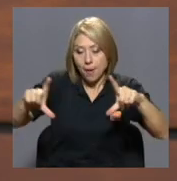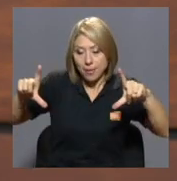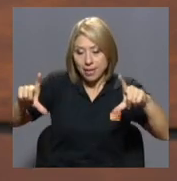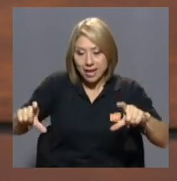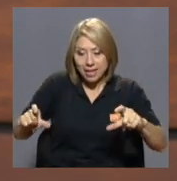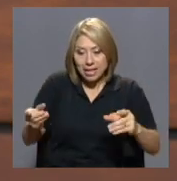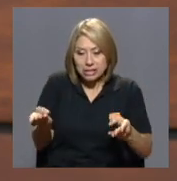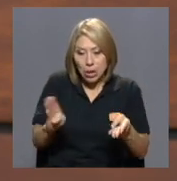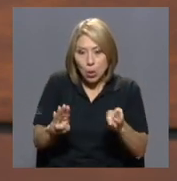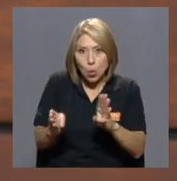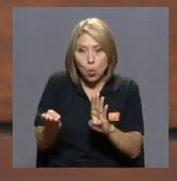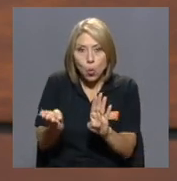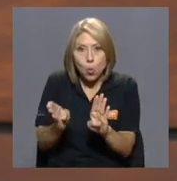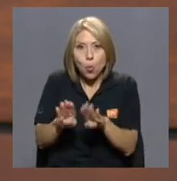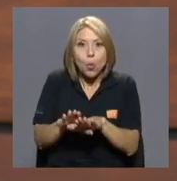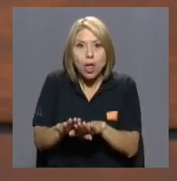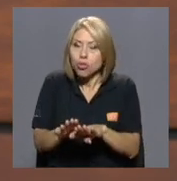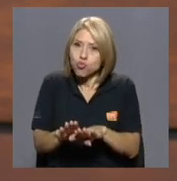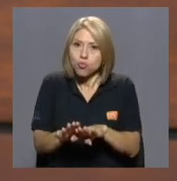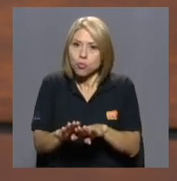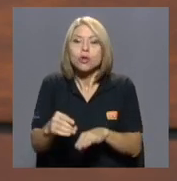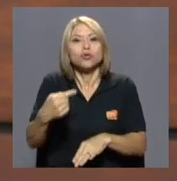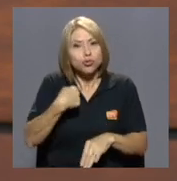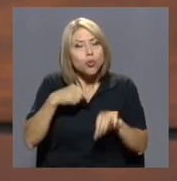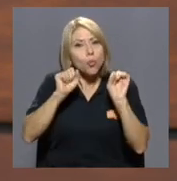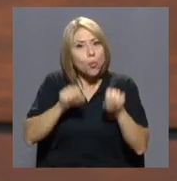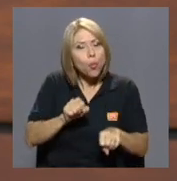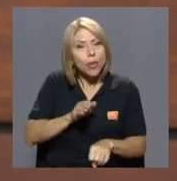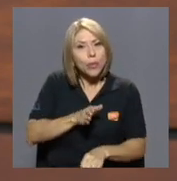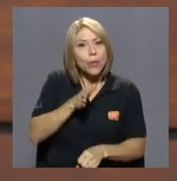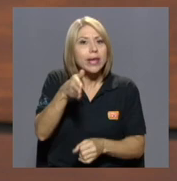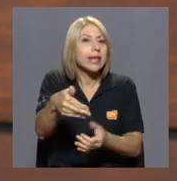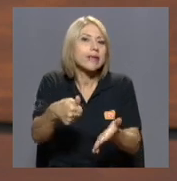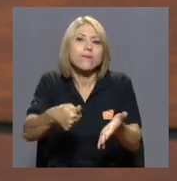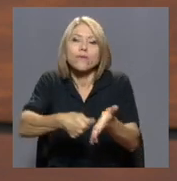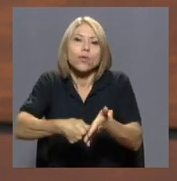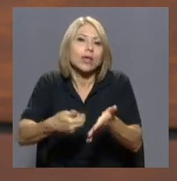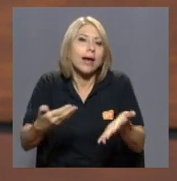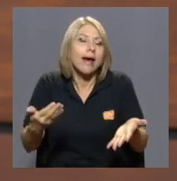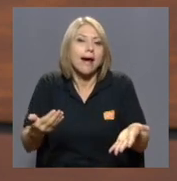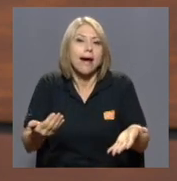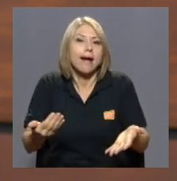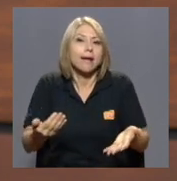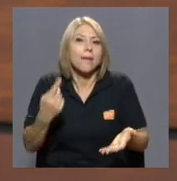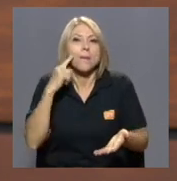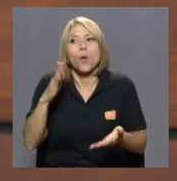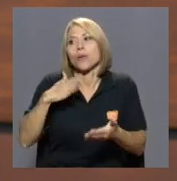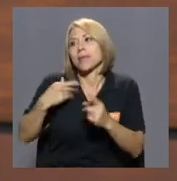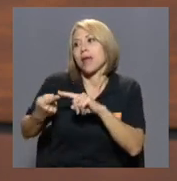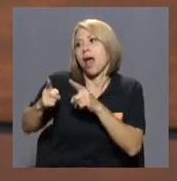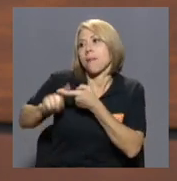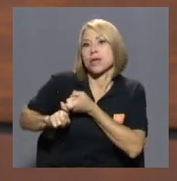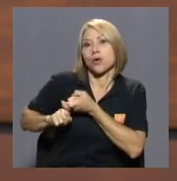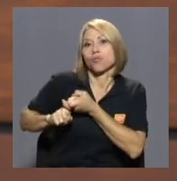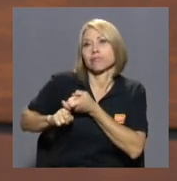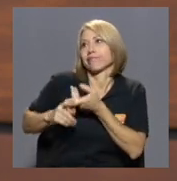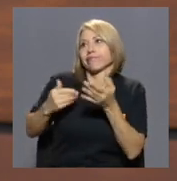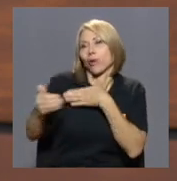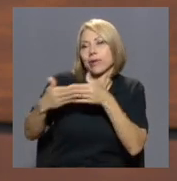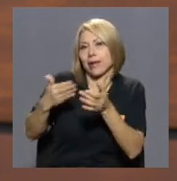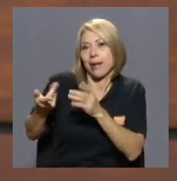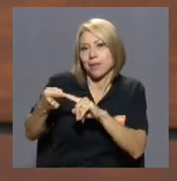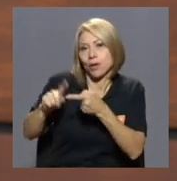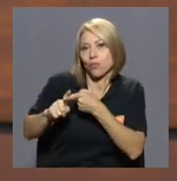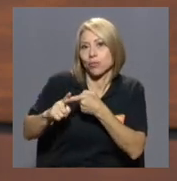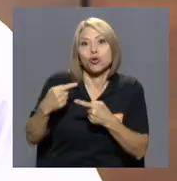Rica, sino que yo puedo ir y votar, bueno, por mi amigo Pedro Pérez o quien sea, quiero votar